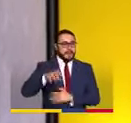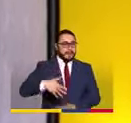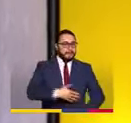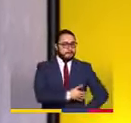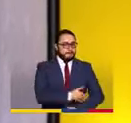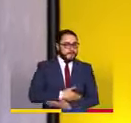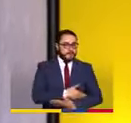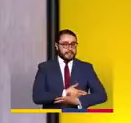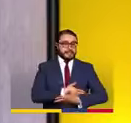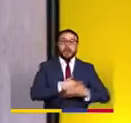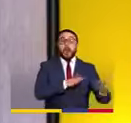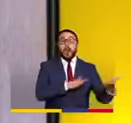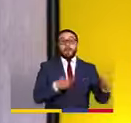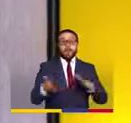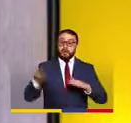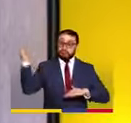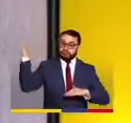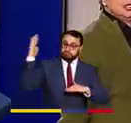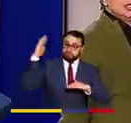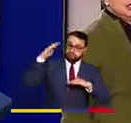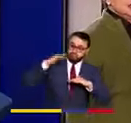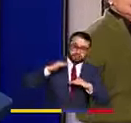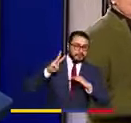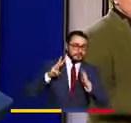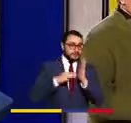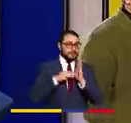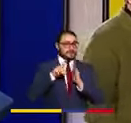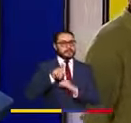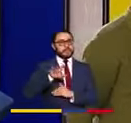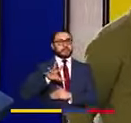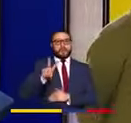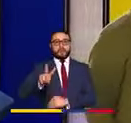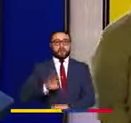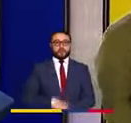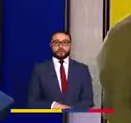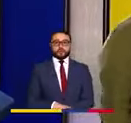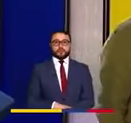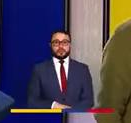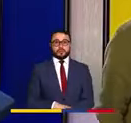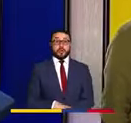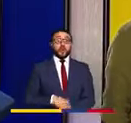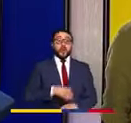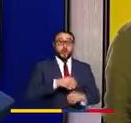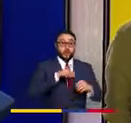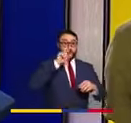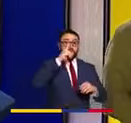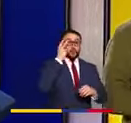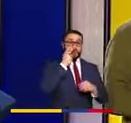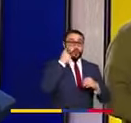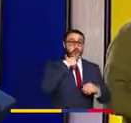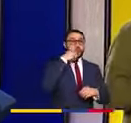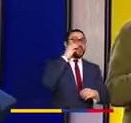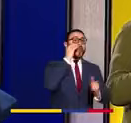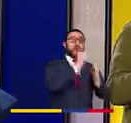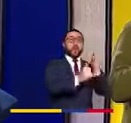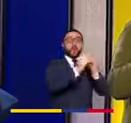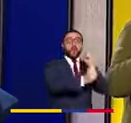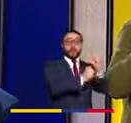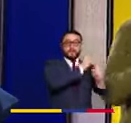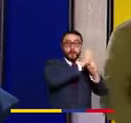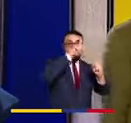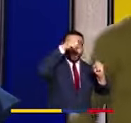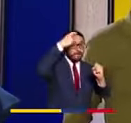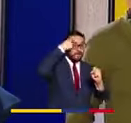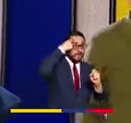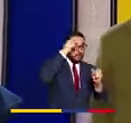24, 3.652. Los bebés que morían en el último año de Duque fueron